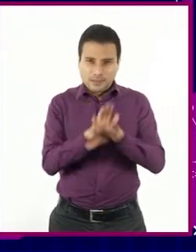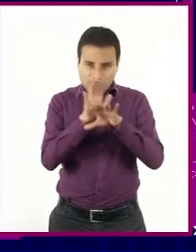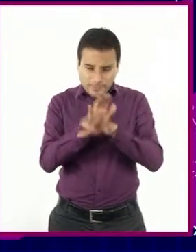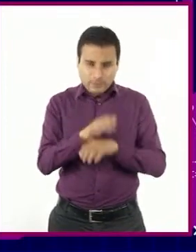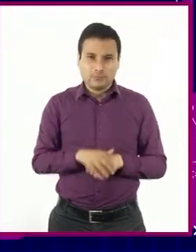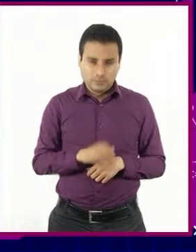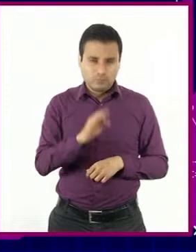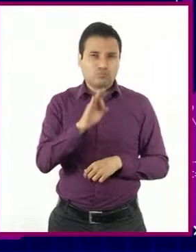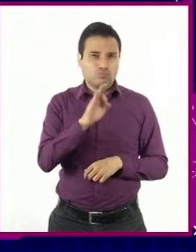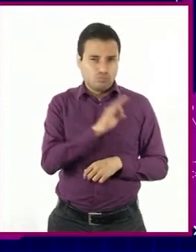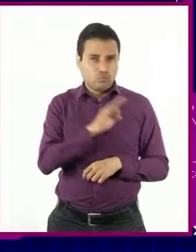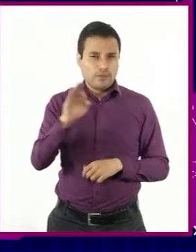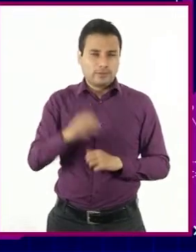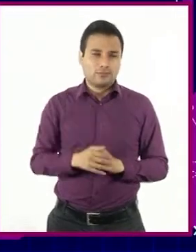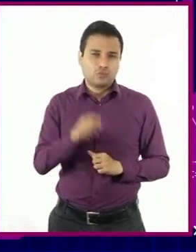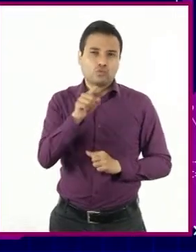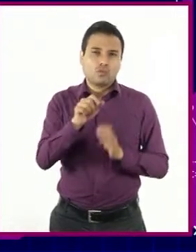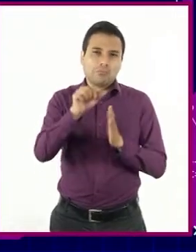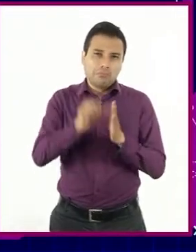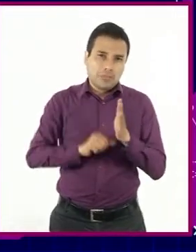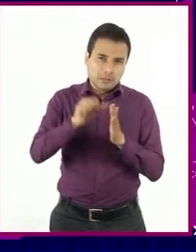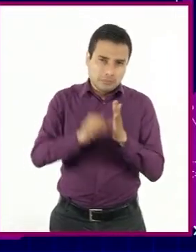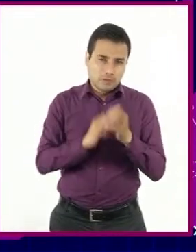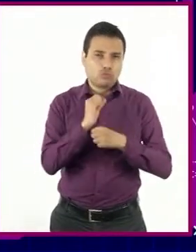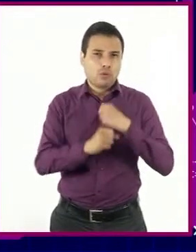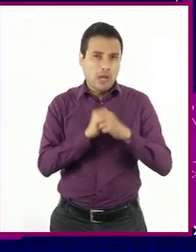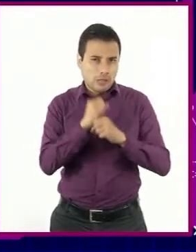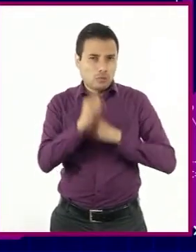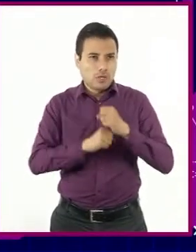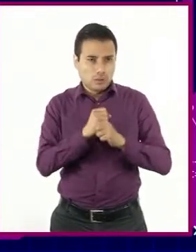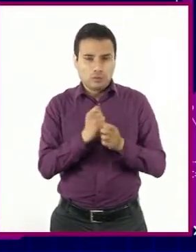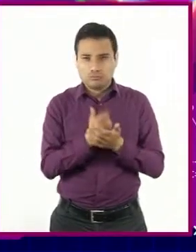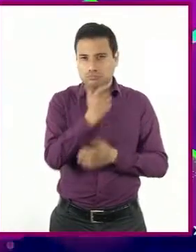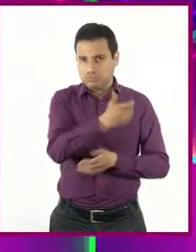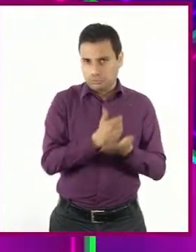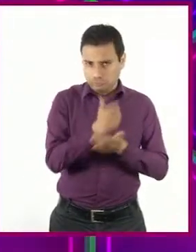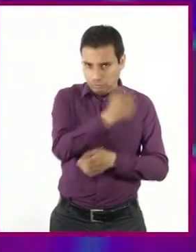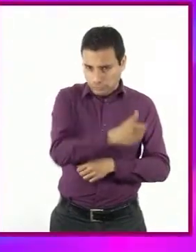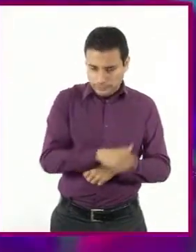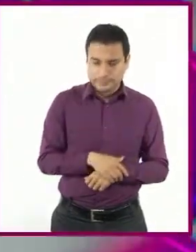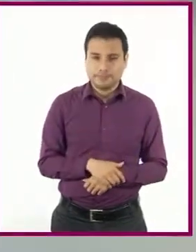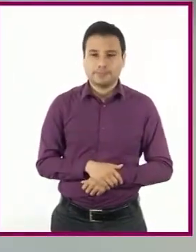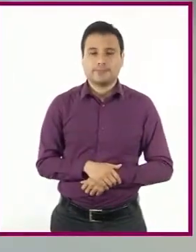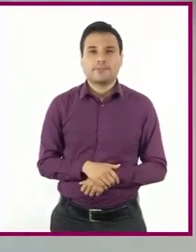las declaraciones mensuales o anuales de las personas que trabajan por honorarios.